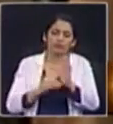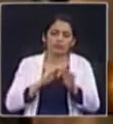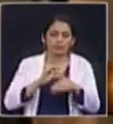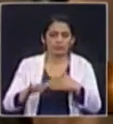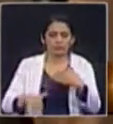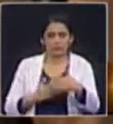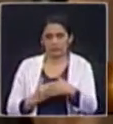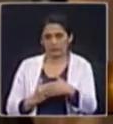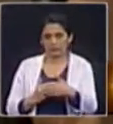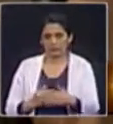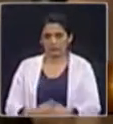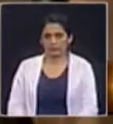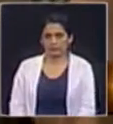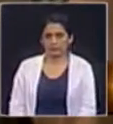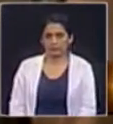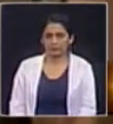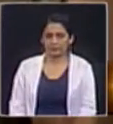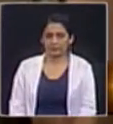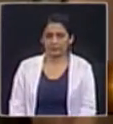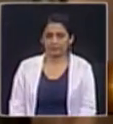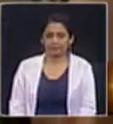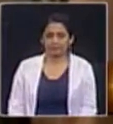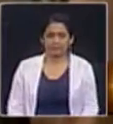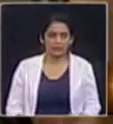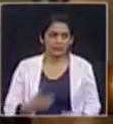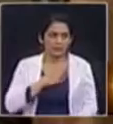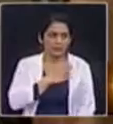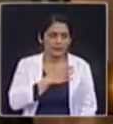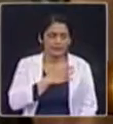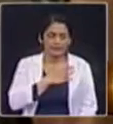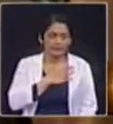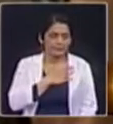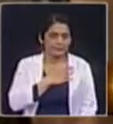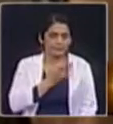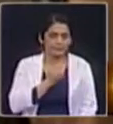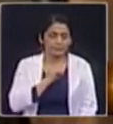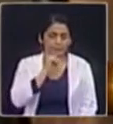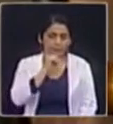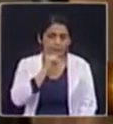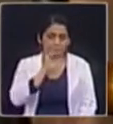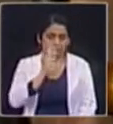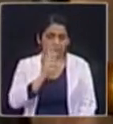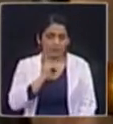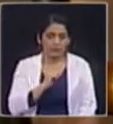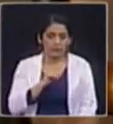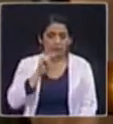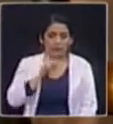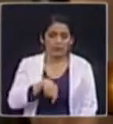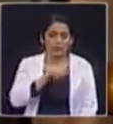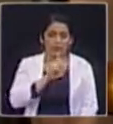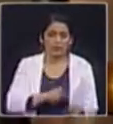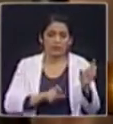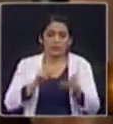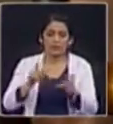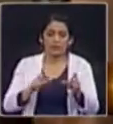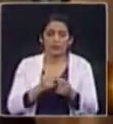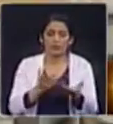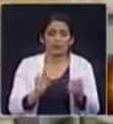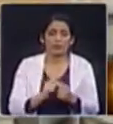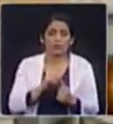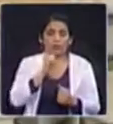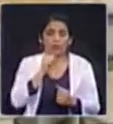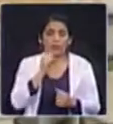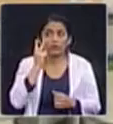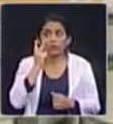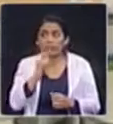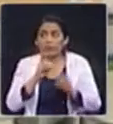estructuradas. Pero lamentablemente, permítanme decirles algo, que ustedes se encuentran totalmente desconectados de la realidad.